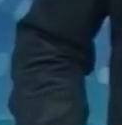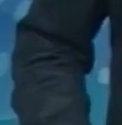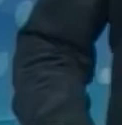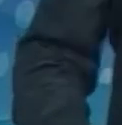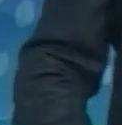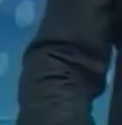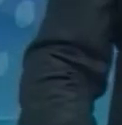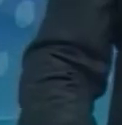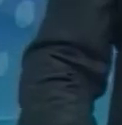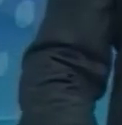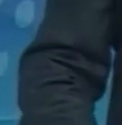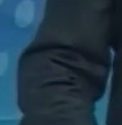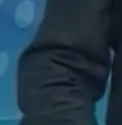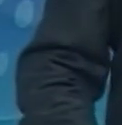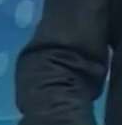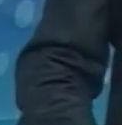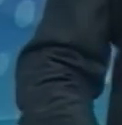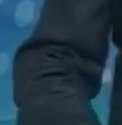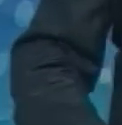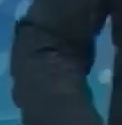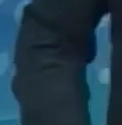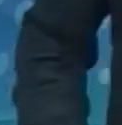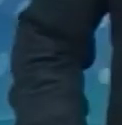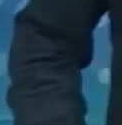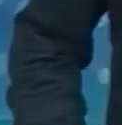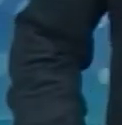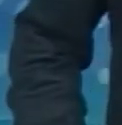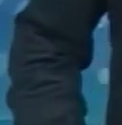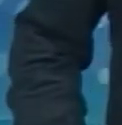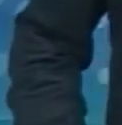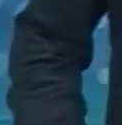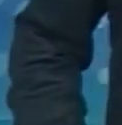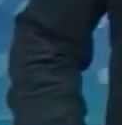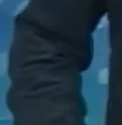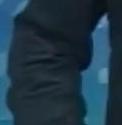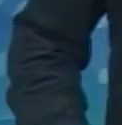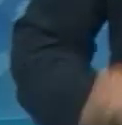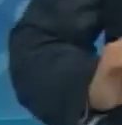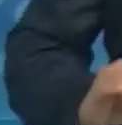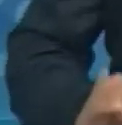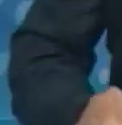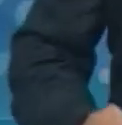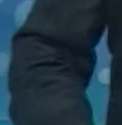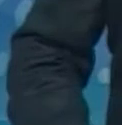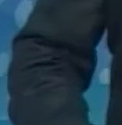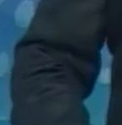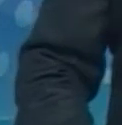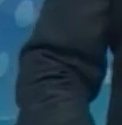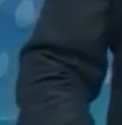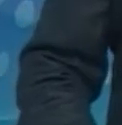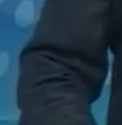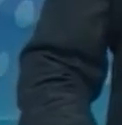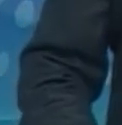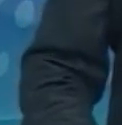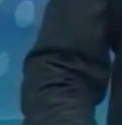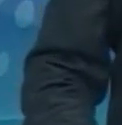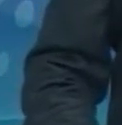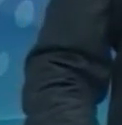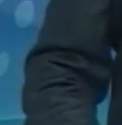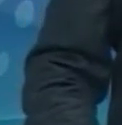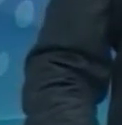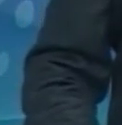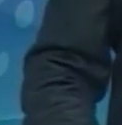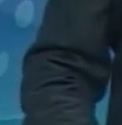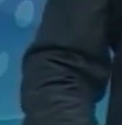defendido en el caso de Brecht. Además, confirmó que el segundo mandatario tiene 2 meses de vacaciones